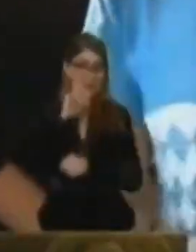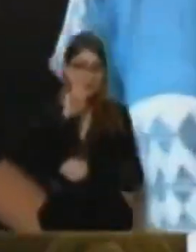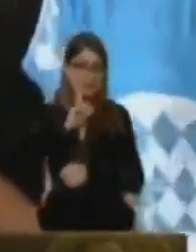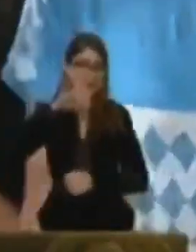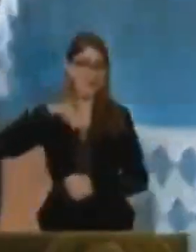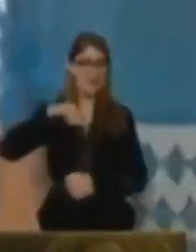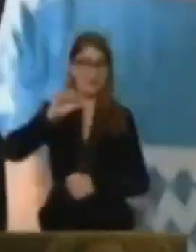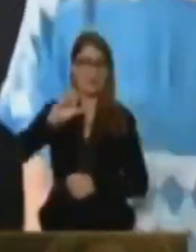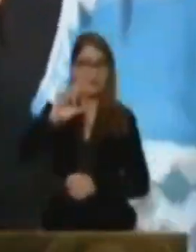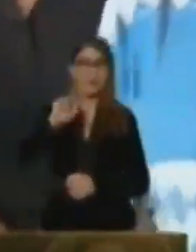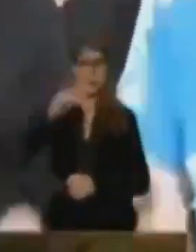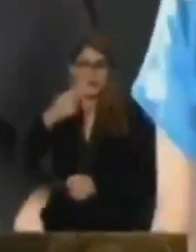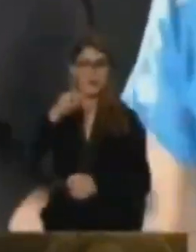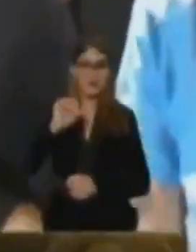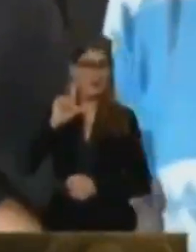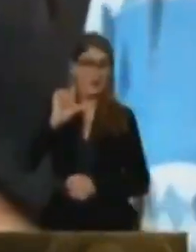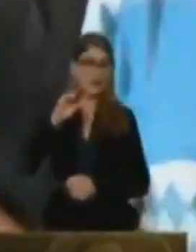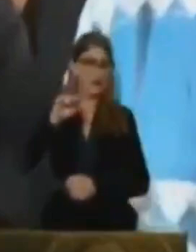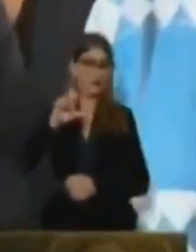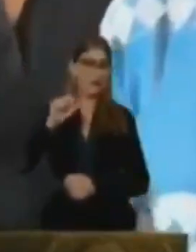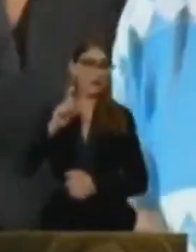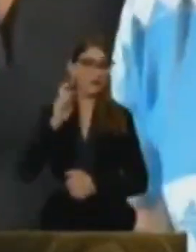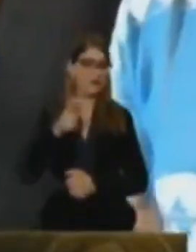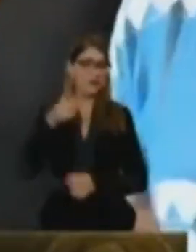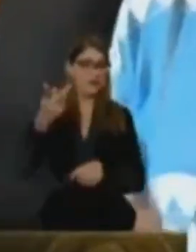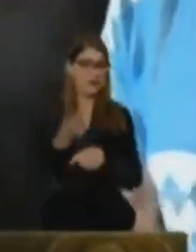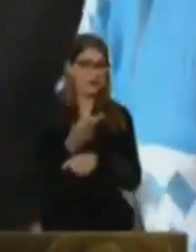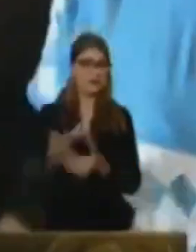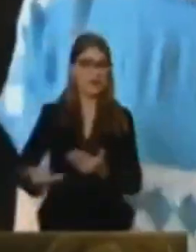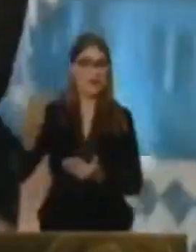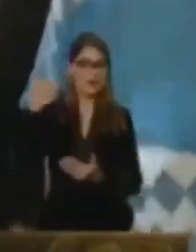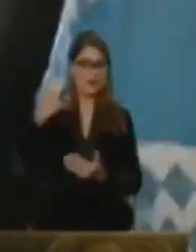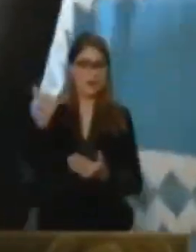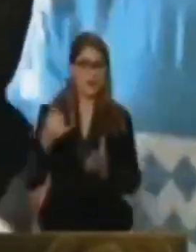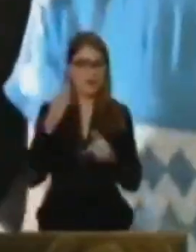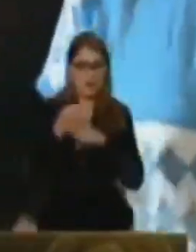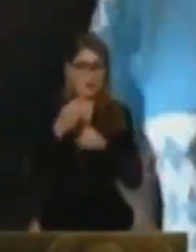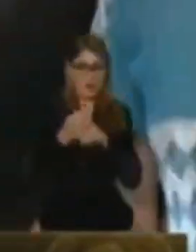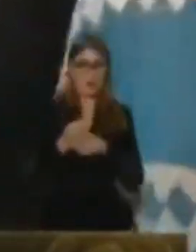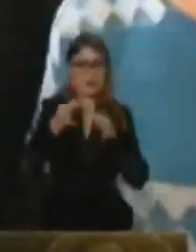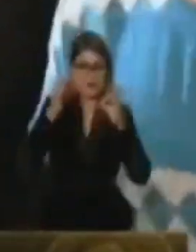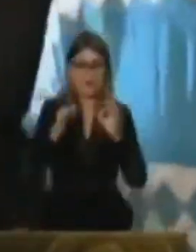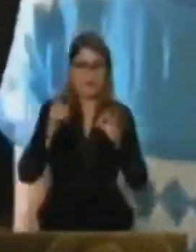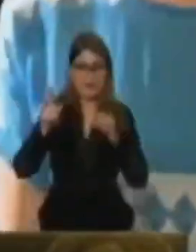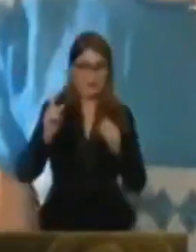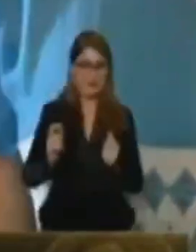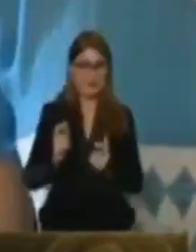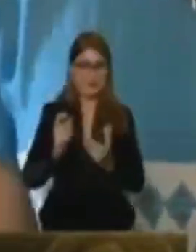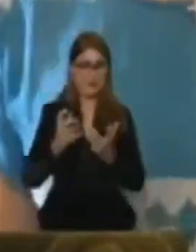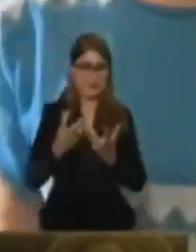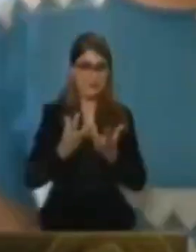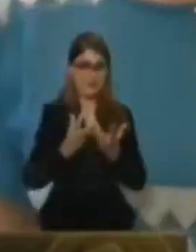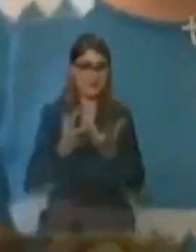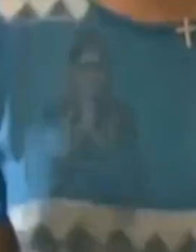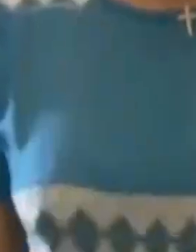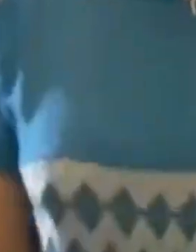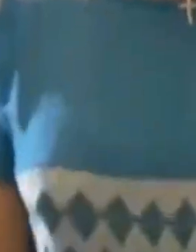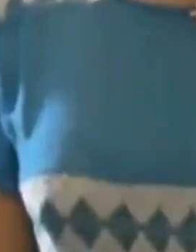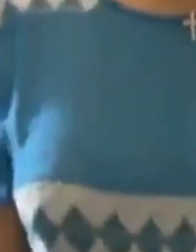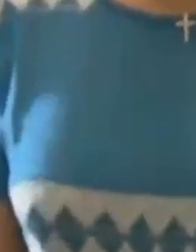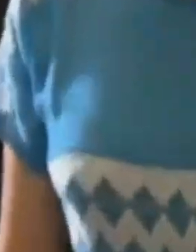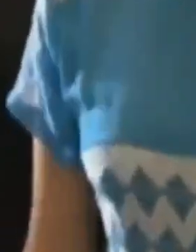que ocurrió y de lo que está ocurriendo también en esos momentos en este recinto, en donde es acompañada por